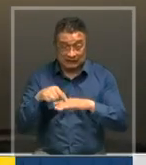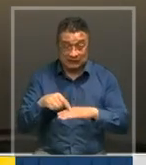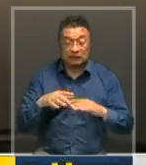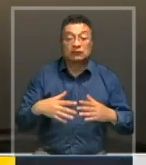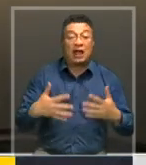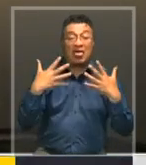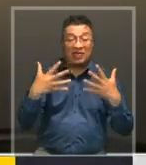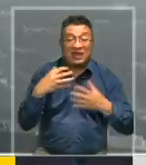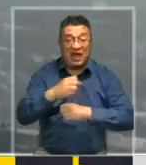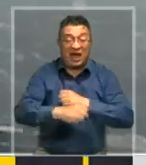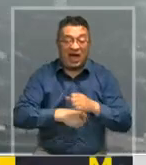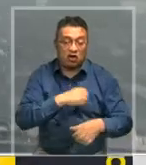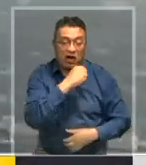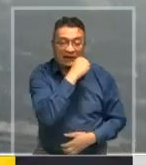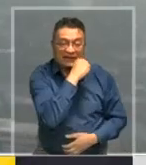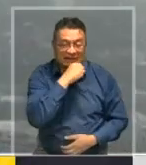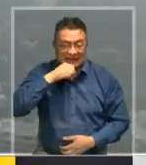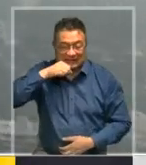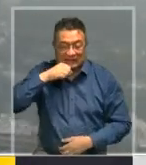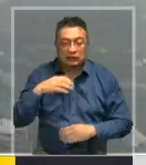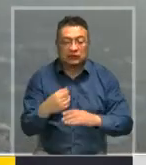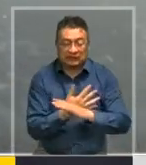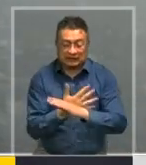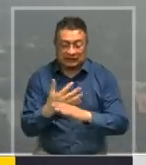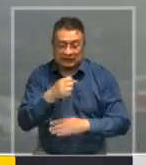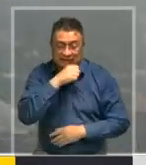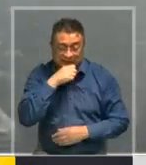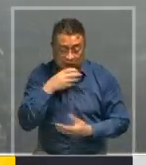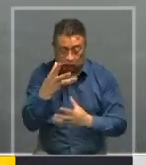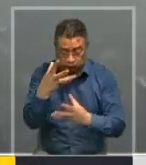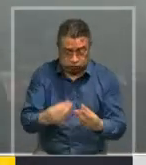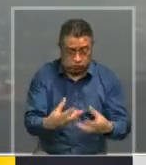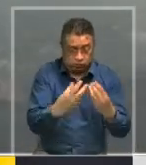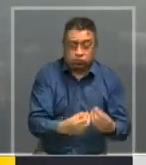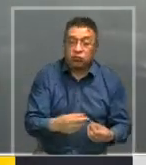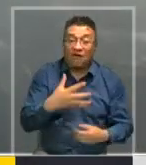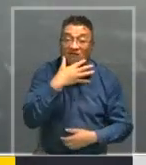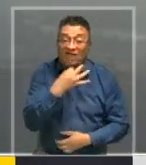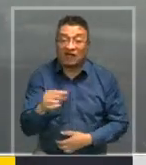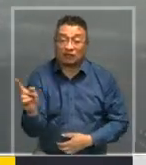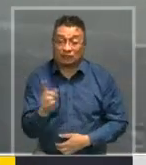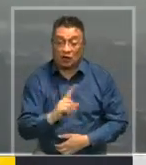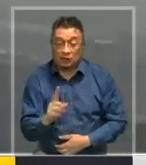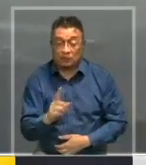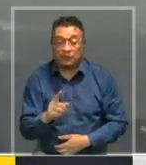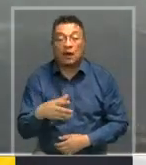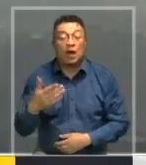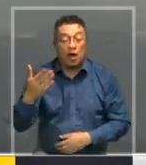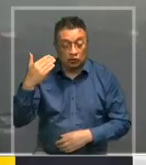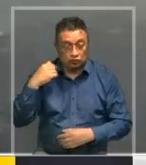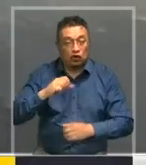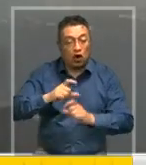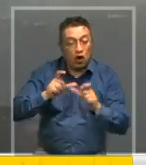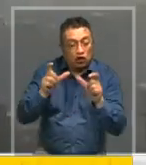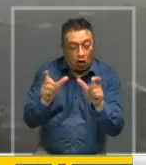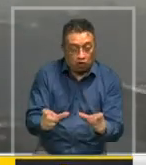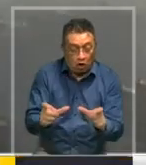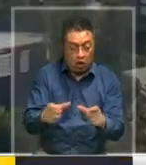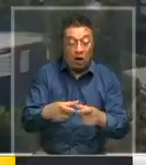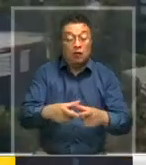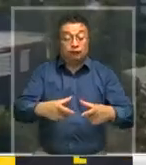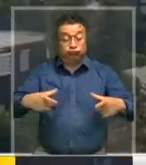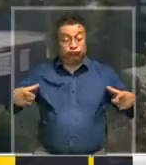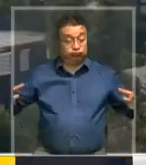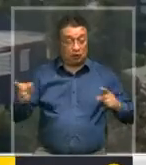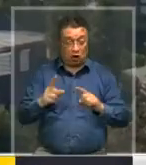10 años de sequía, por lo tanto hay material seco que cuesta mucho extinguir. ¿Ya? Si bien es cierto, en algún momento se controla el incendio, es decir, no sigue avanzando, ¿no es